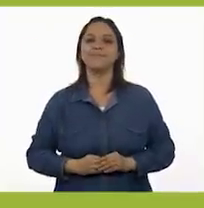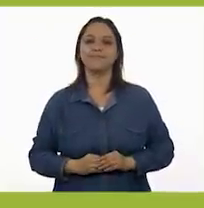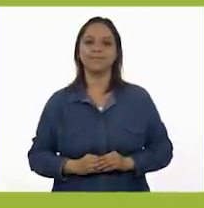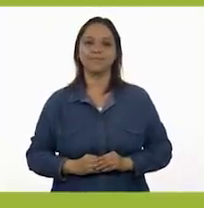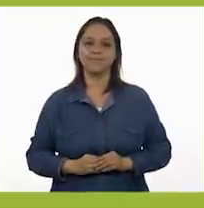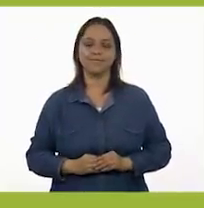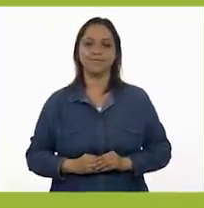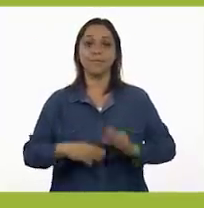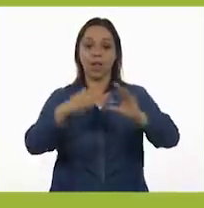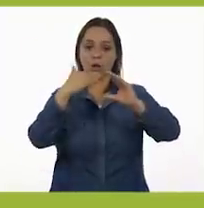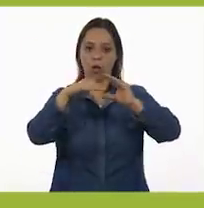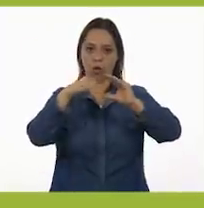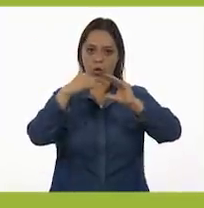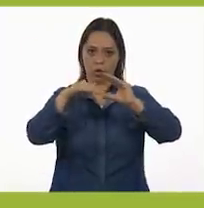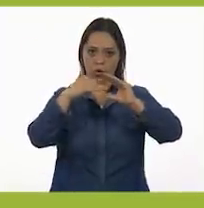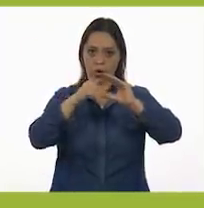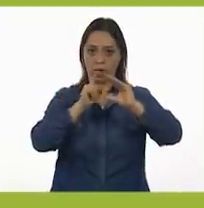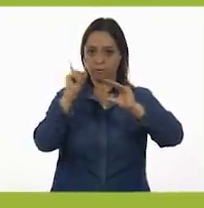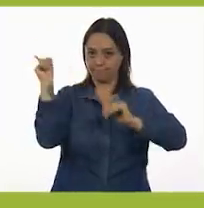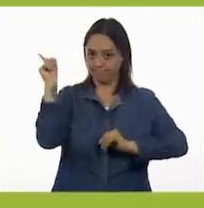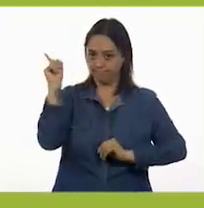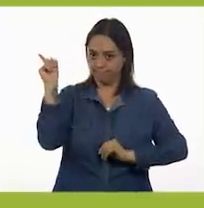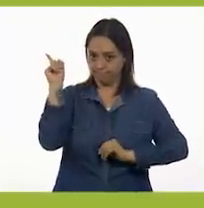sep.gov.mx. Correo: